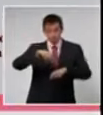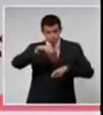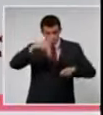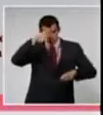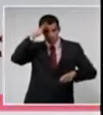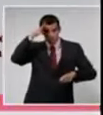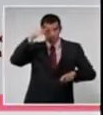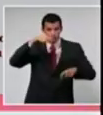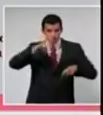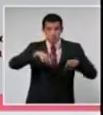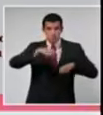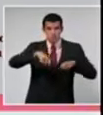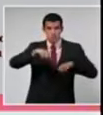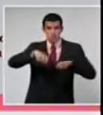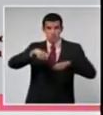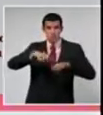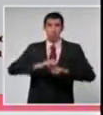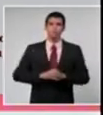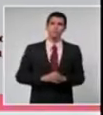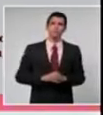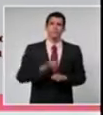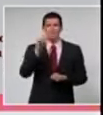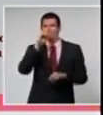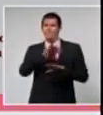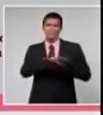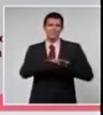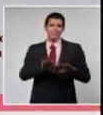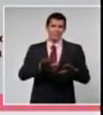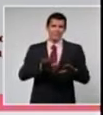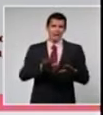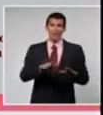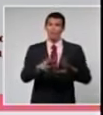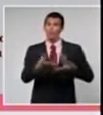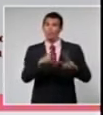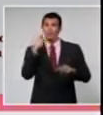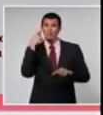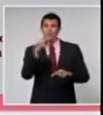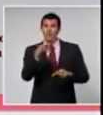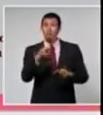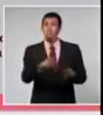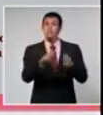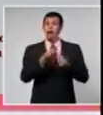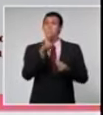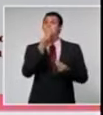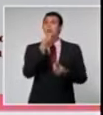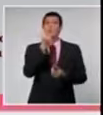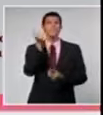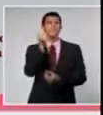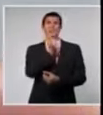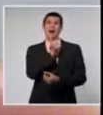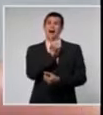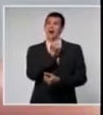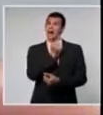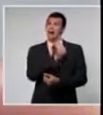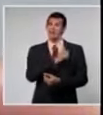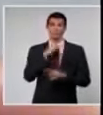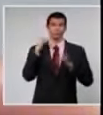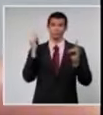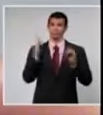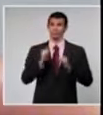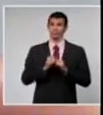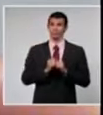Dentro de la cirugía pancreática es el Whipple la operación que mayor mortalidad aporta. Por eso en Cuba solo se realiza en los grandes centros